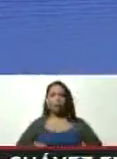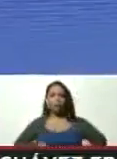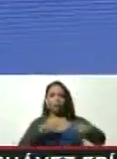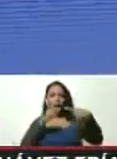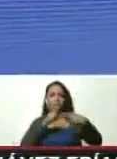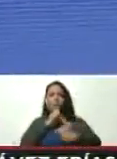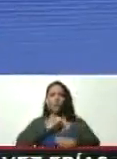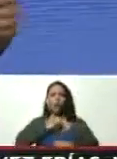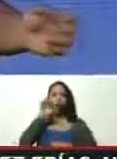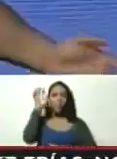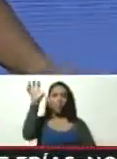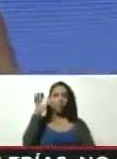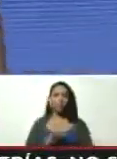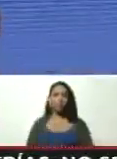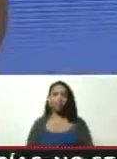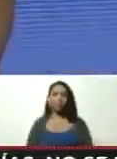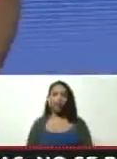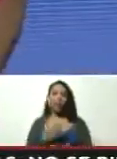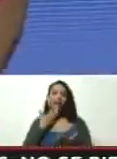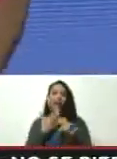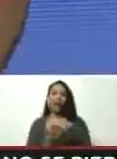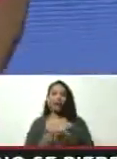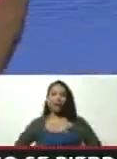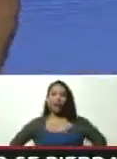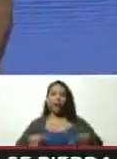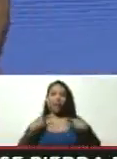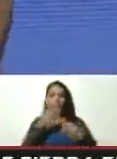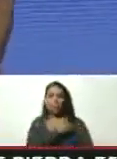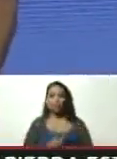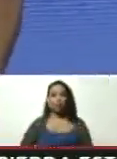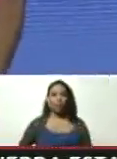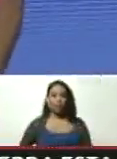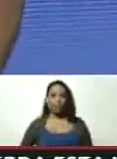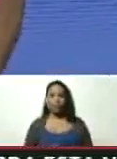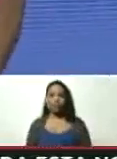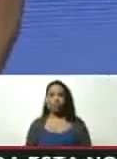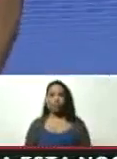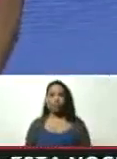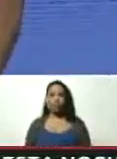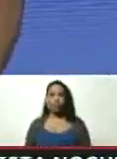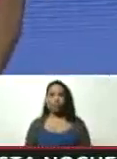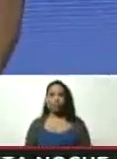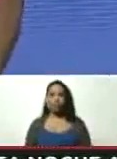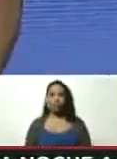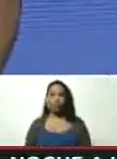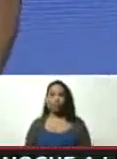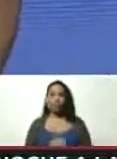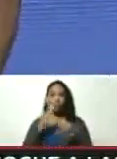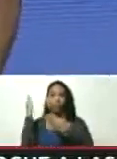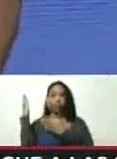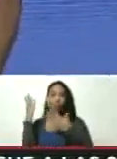patria. Darle gracias a la vida, presidente Jorge, hermano Jorge, que vivimos esos días duros